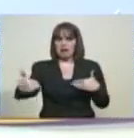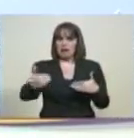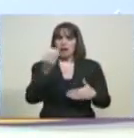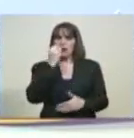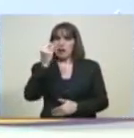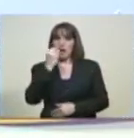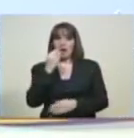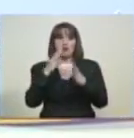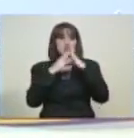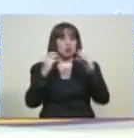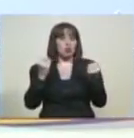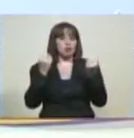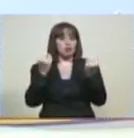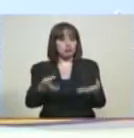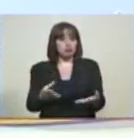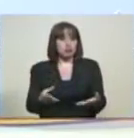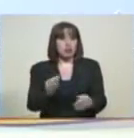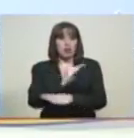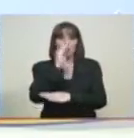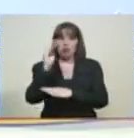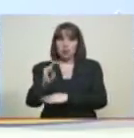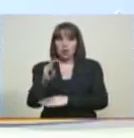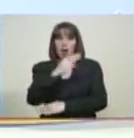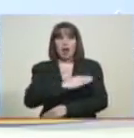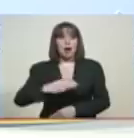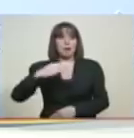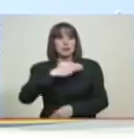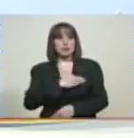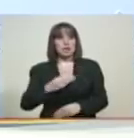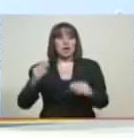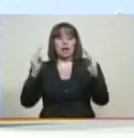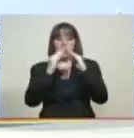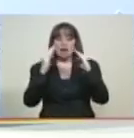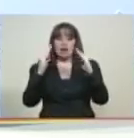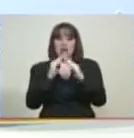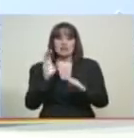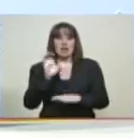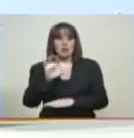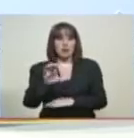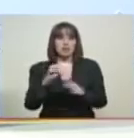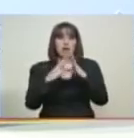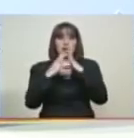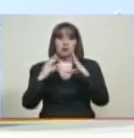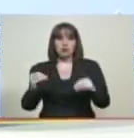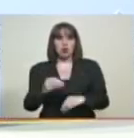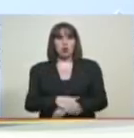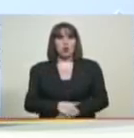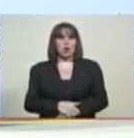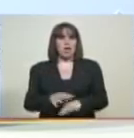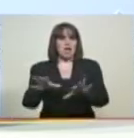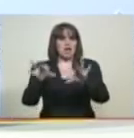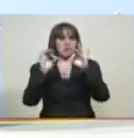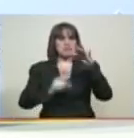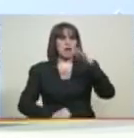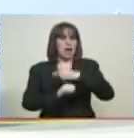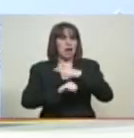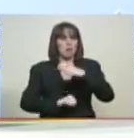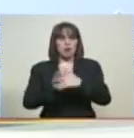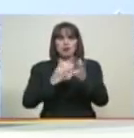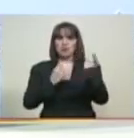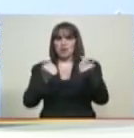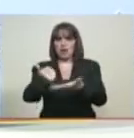deben recibir la protección integral de la gran misión hogar de la patria en especial del sistema de apoyo financiero